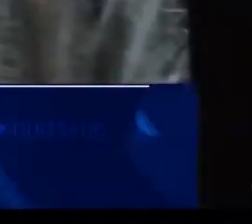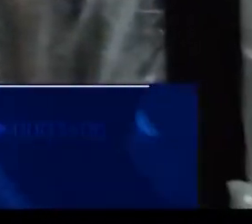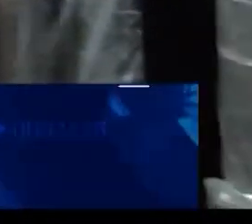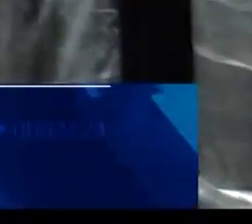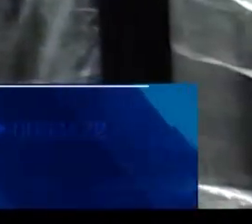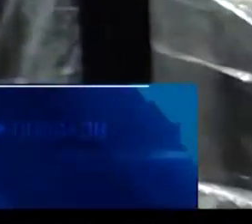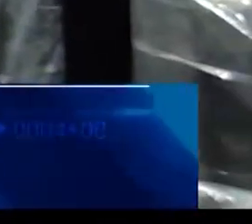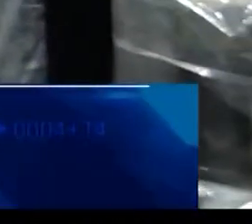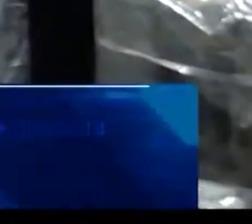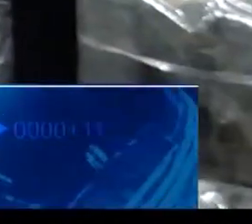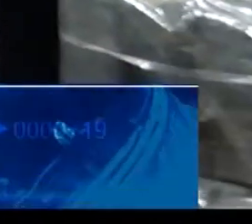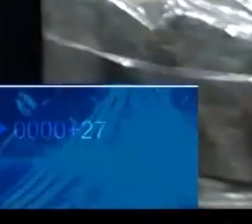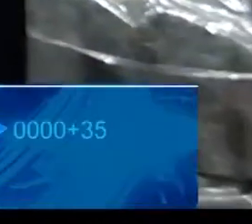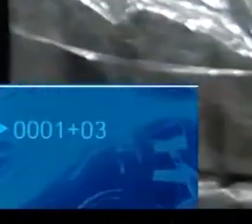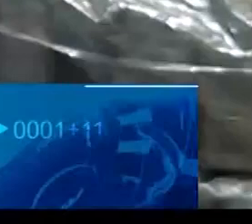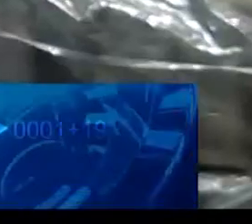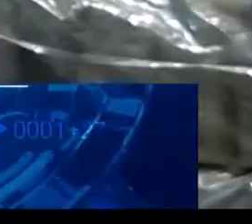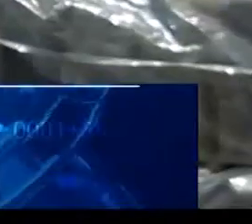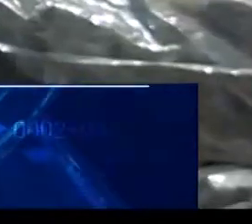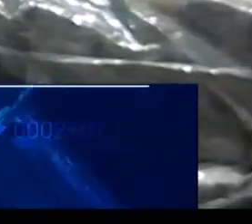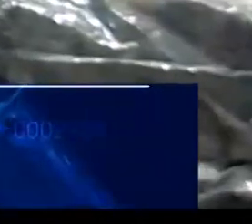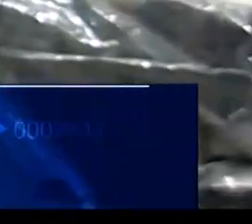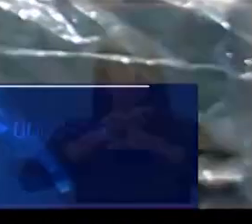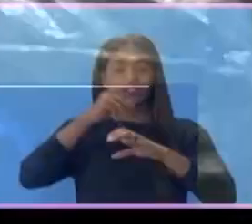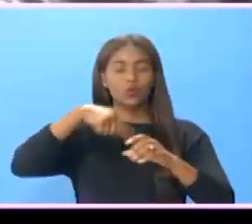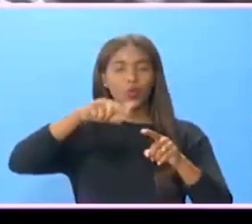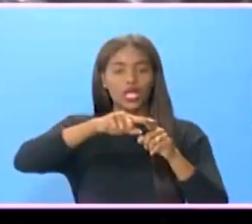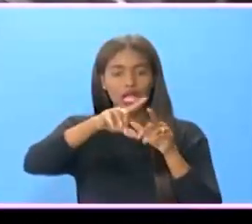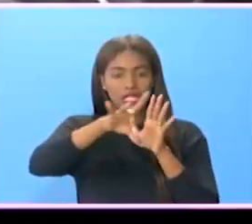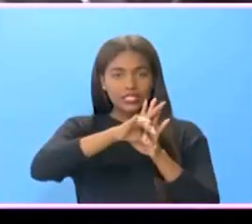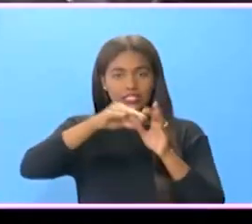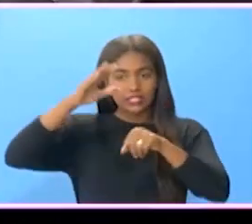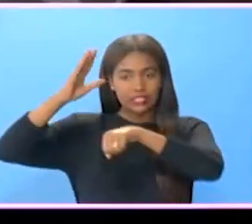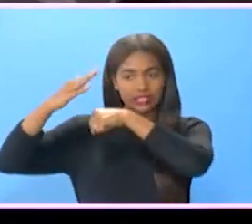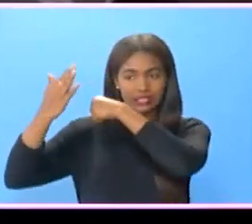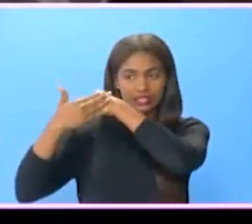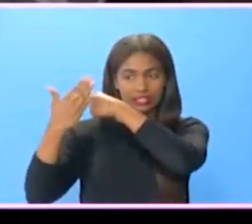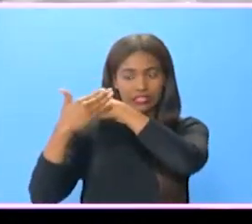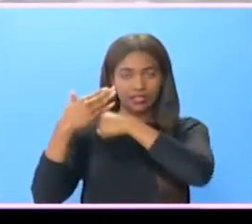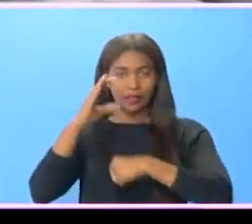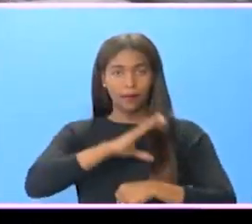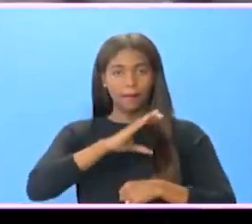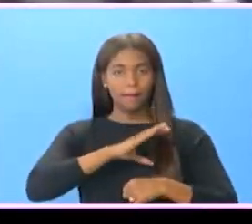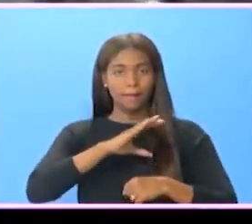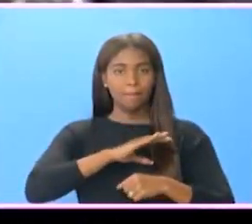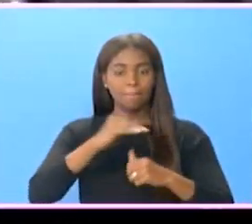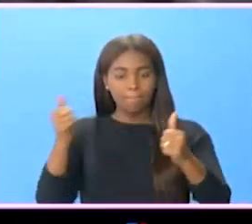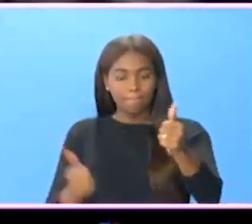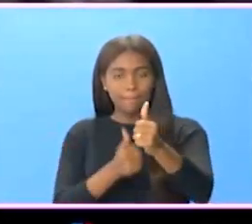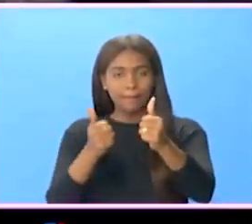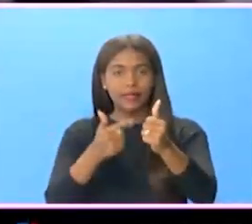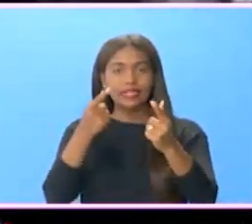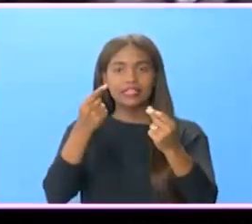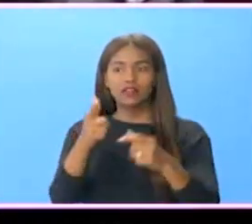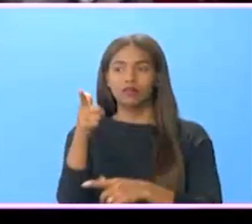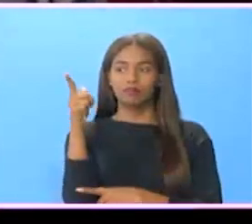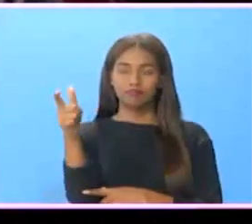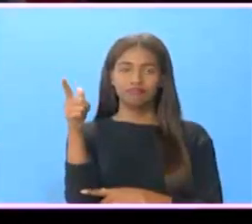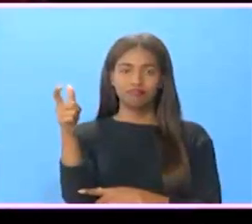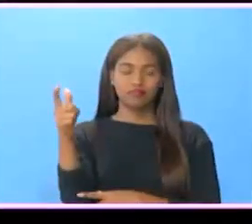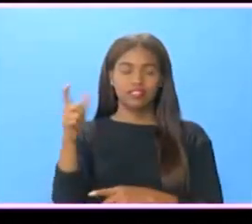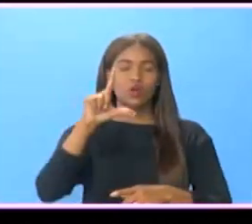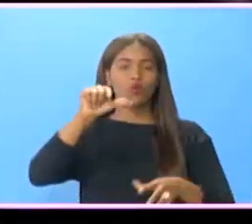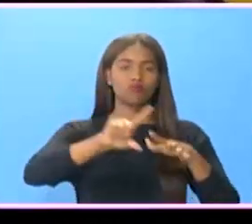seguimiento al conductor de una jipeta, que tras percatarse de la presencia de los agentes, la emprendió a tiros con un fusil,